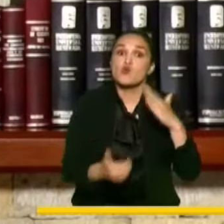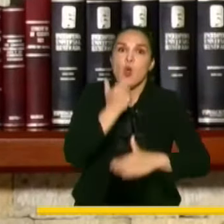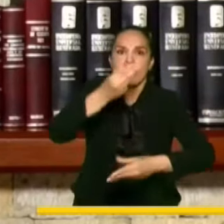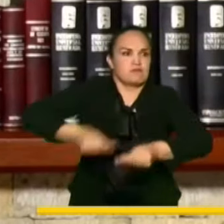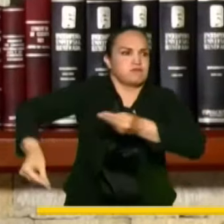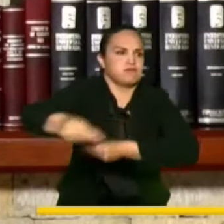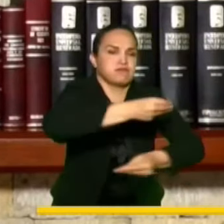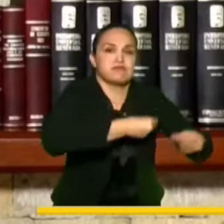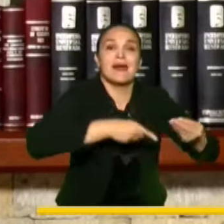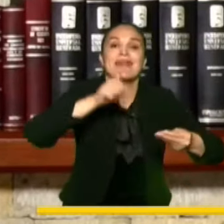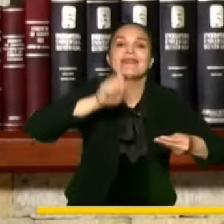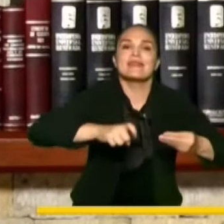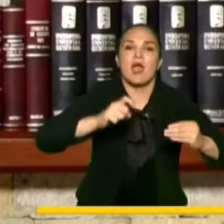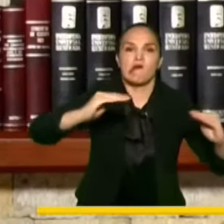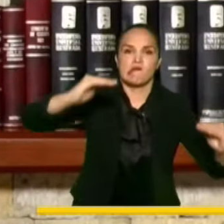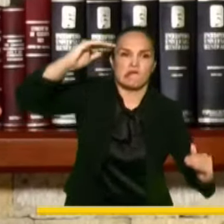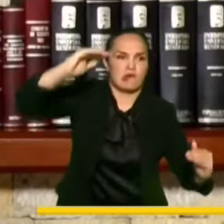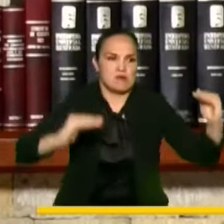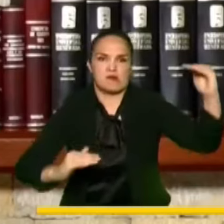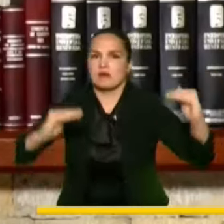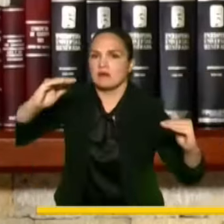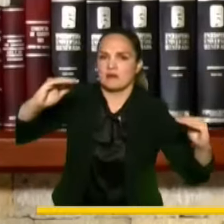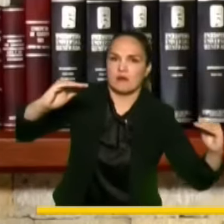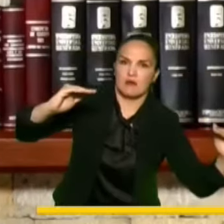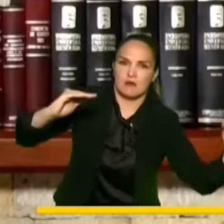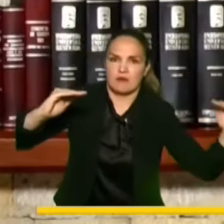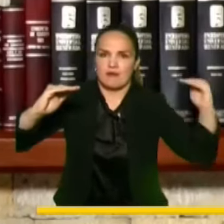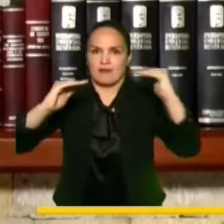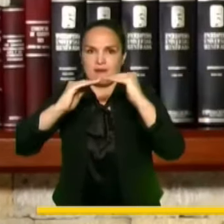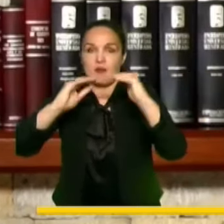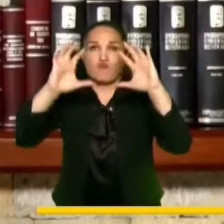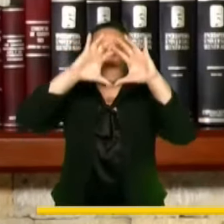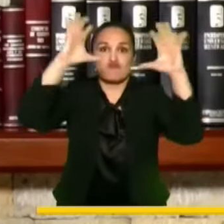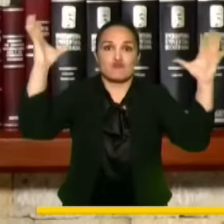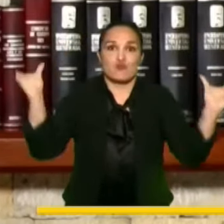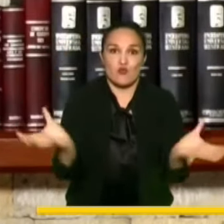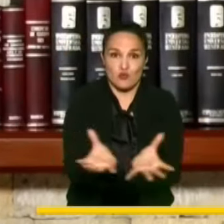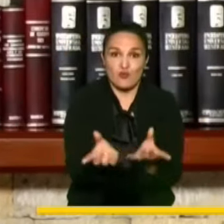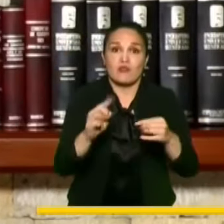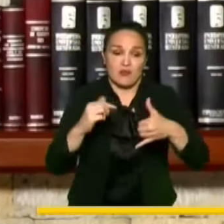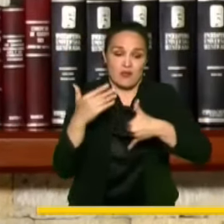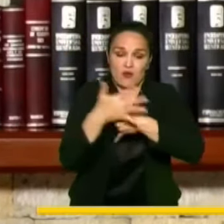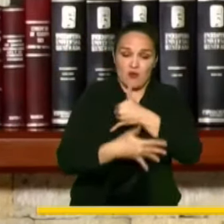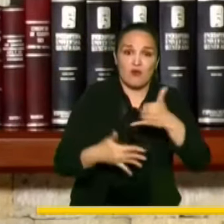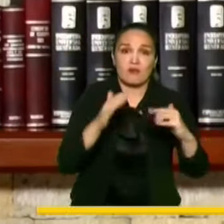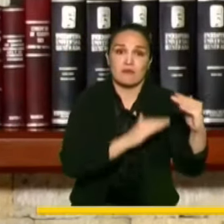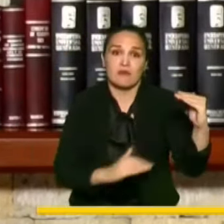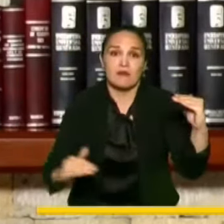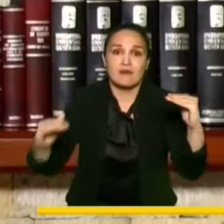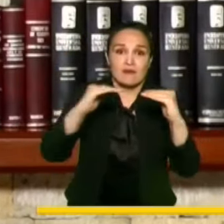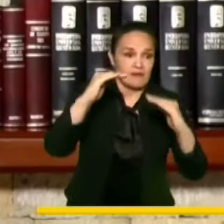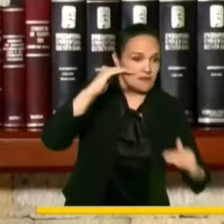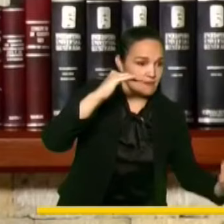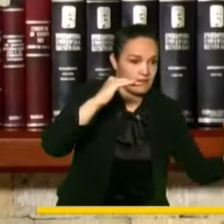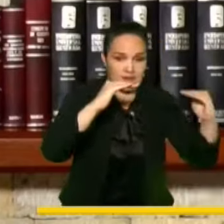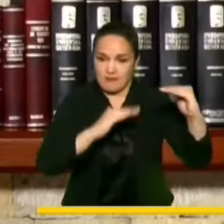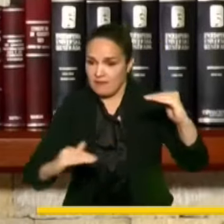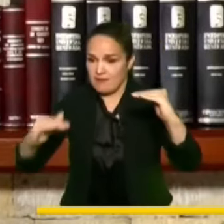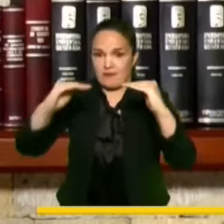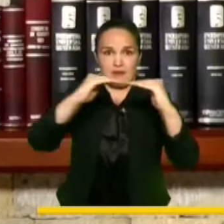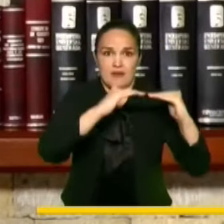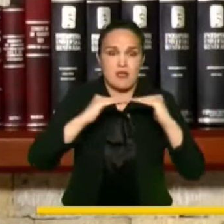más igualitarias entre los seres humanos en el mundo y en nuestro país, para que no degeneren